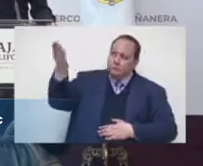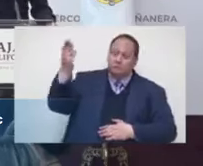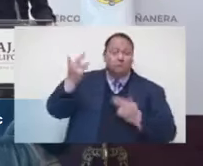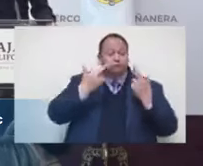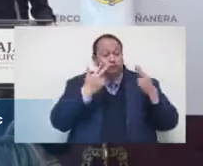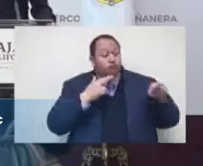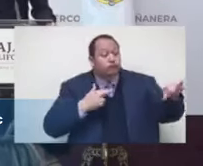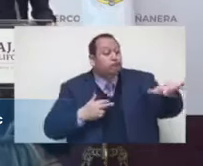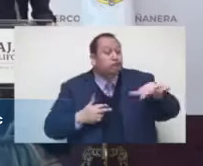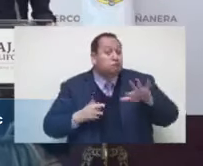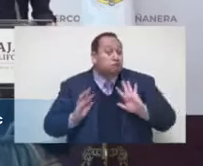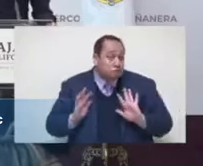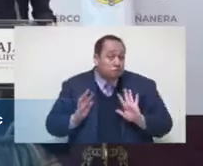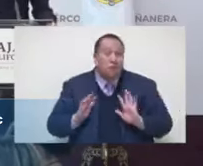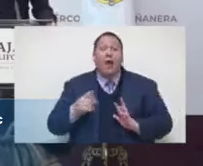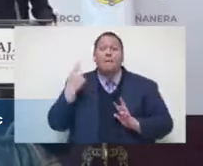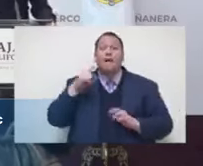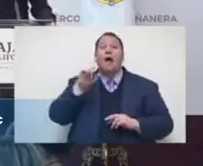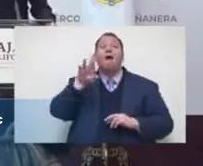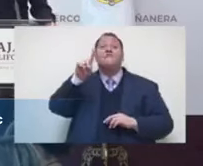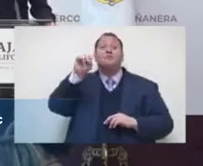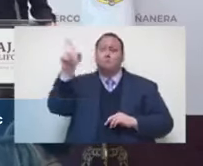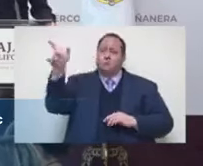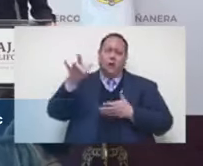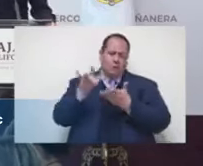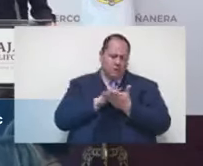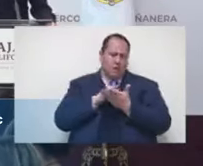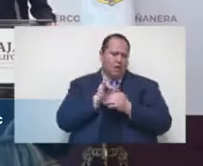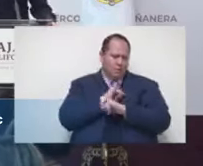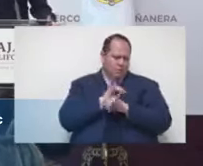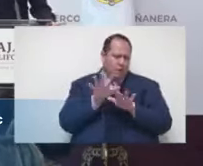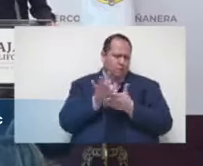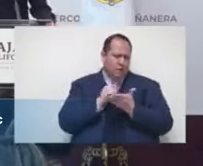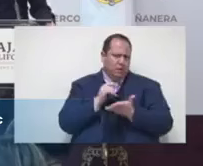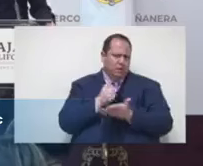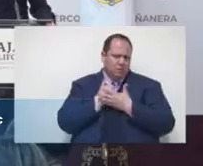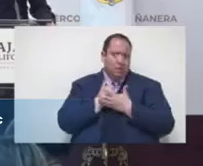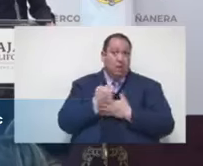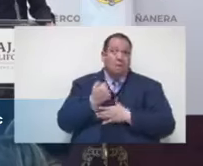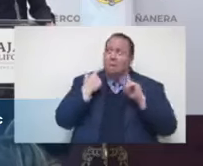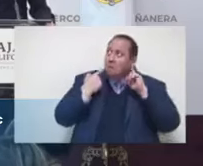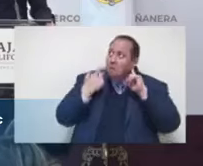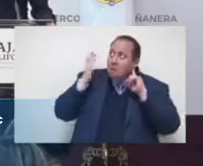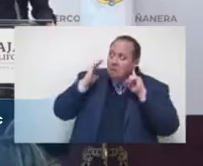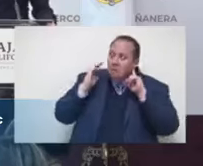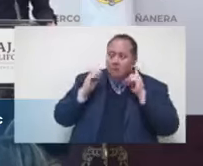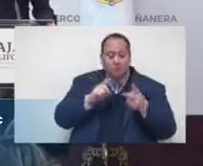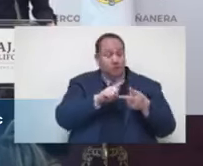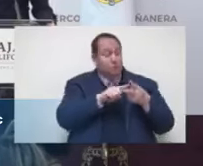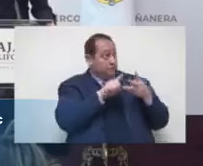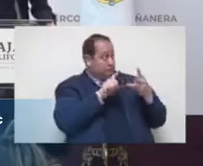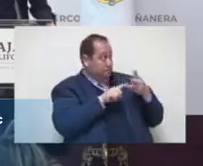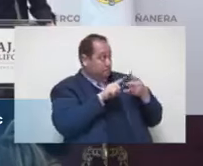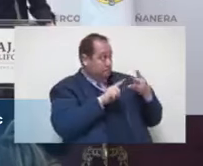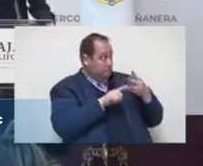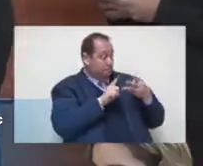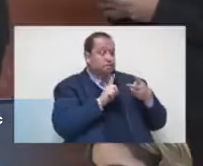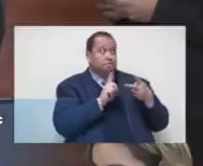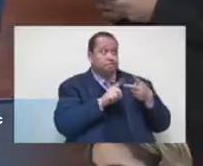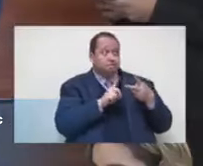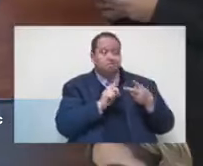escuchando, para que Alfredo nos apoye con la información. Bien. La primera vez que lo escucho. Los otros dos temas. El caso